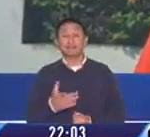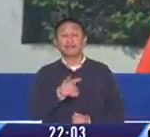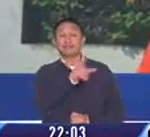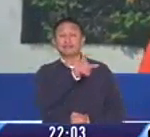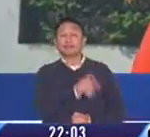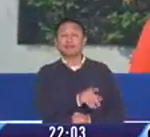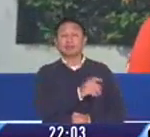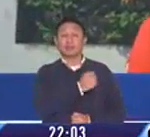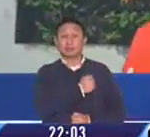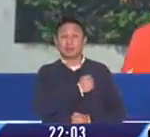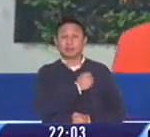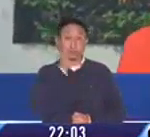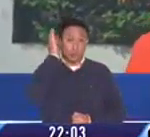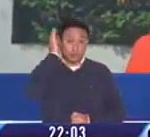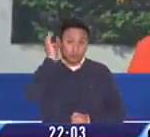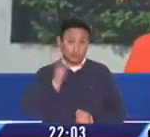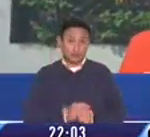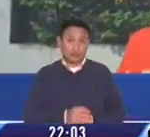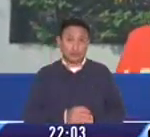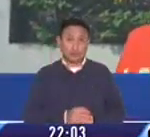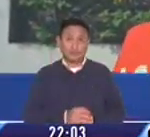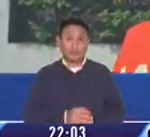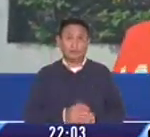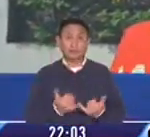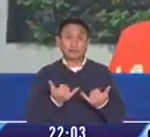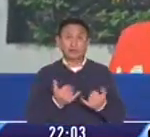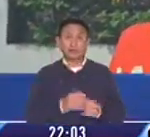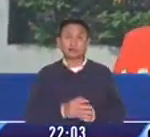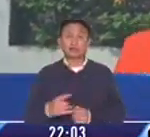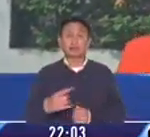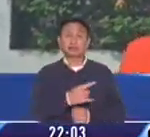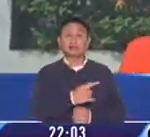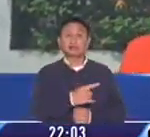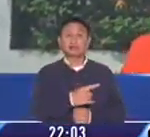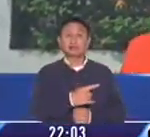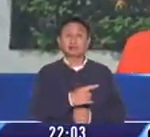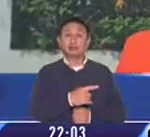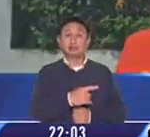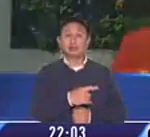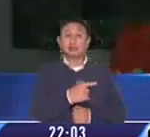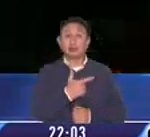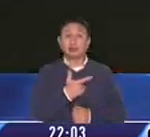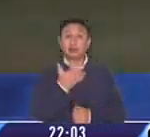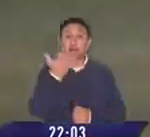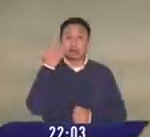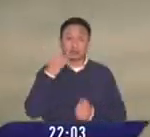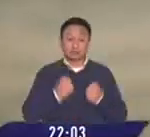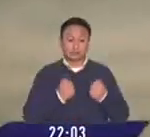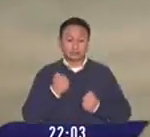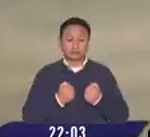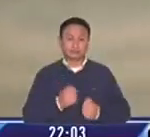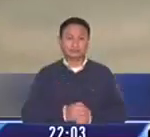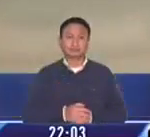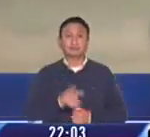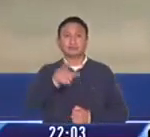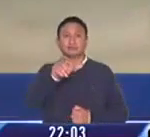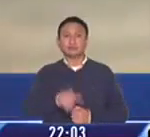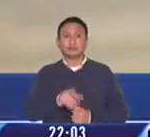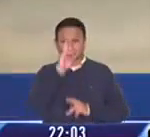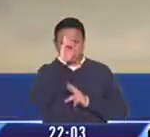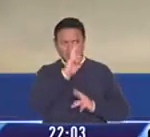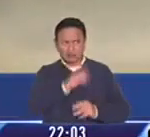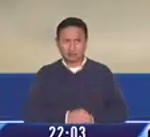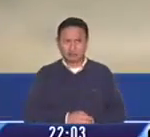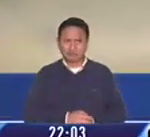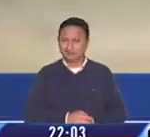la propietaria del domicilio, se encuentra en este momento alterada emocionalmente. Los delincuentes no tuvieron compasión